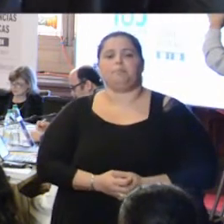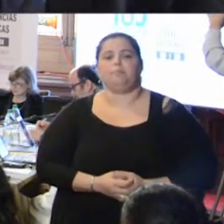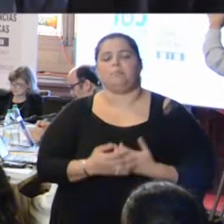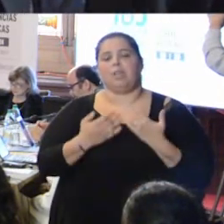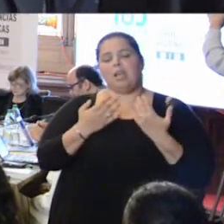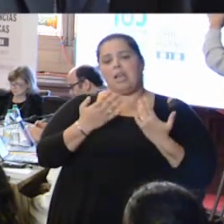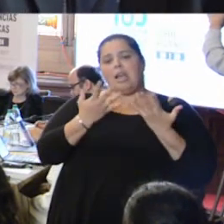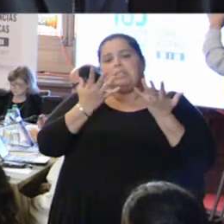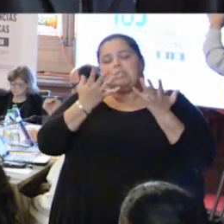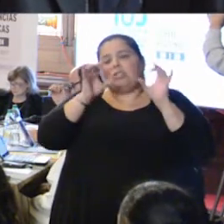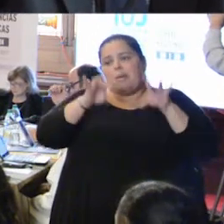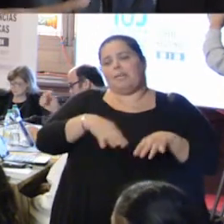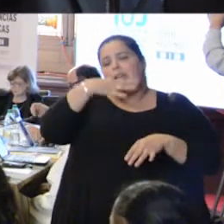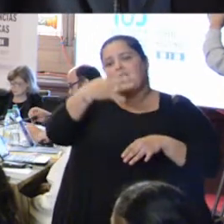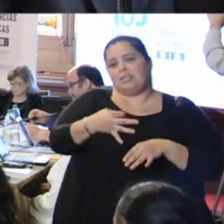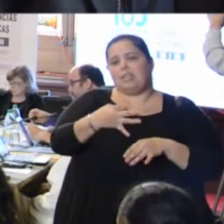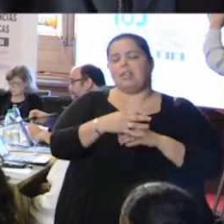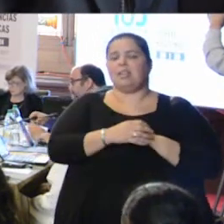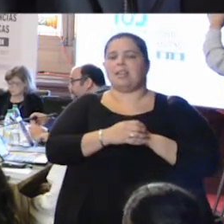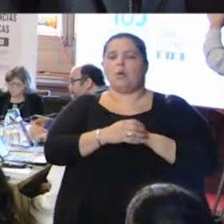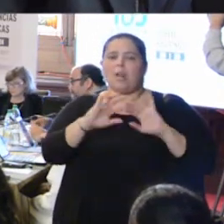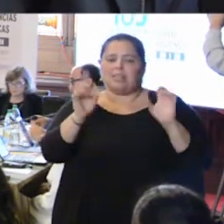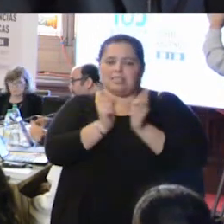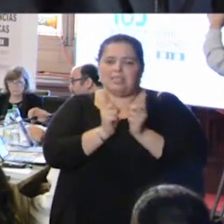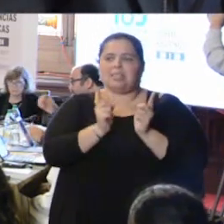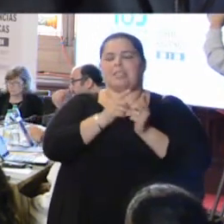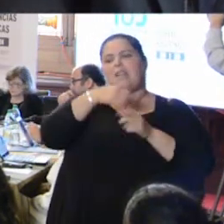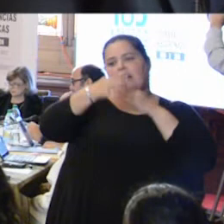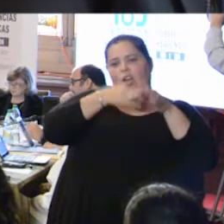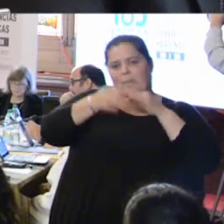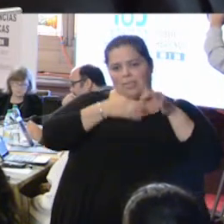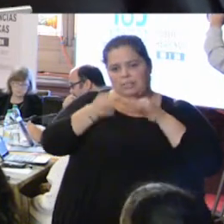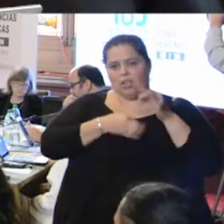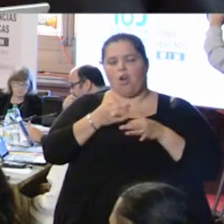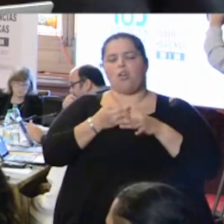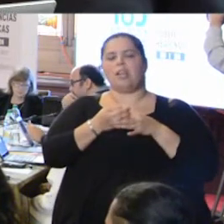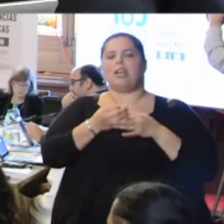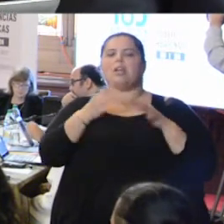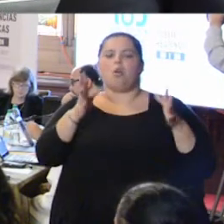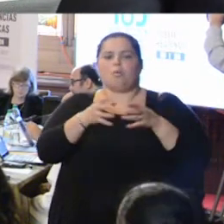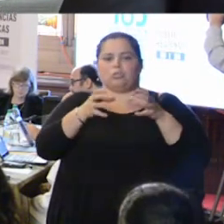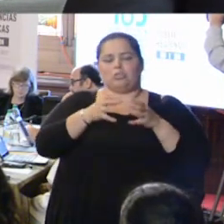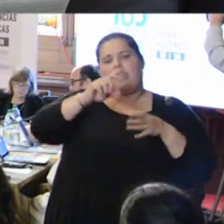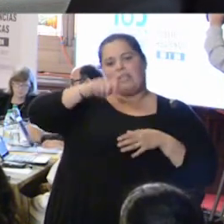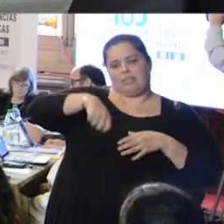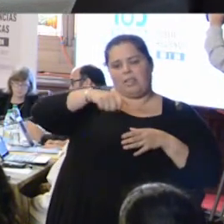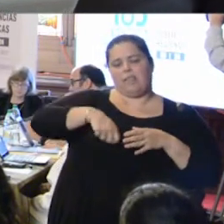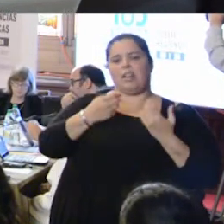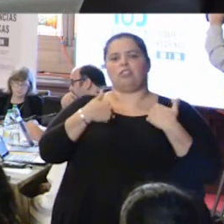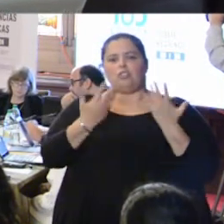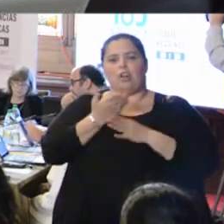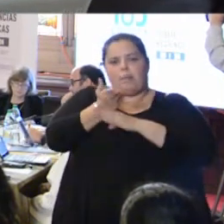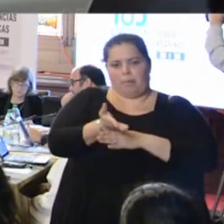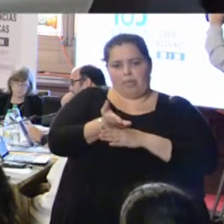Rápidamente, solo hacer una síntesis de las recomendaciones. Como sociedad civil, pues le